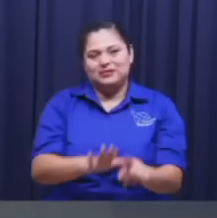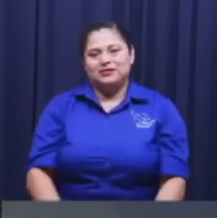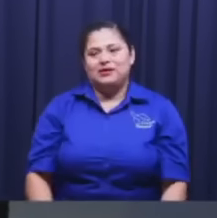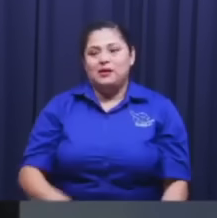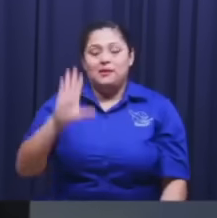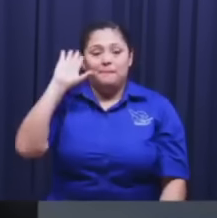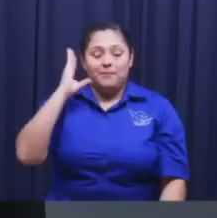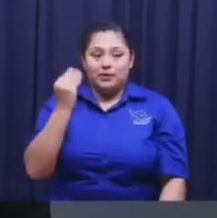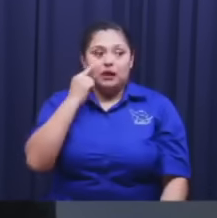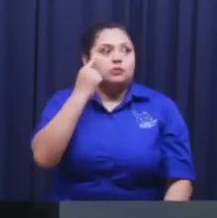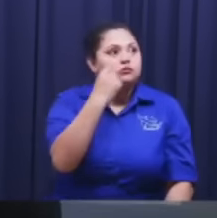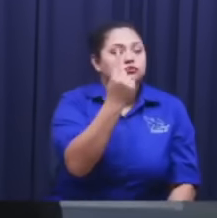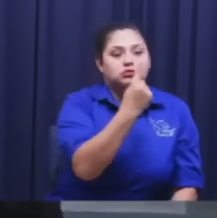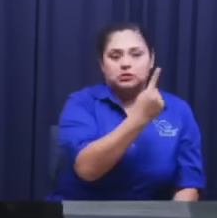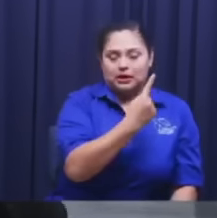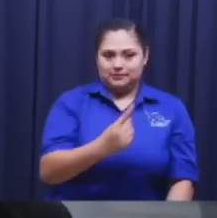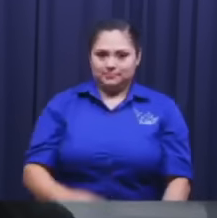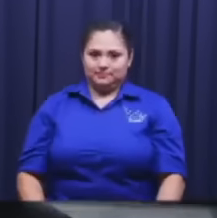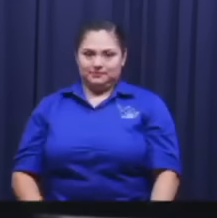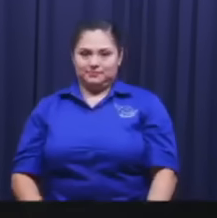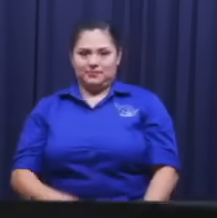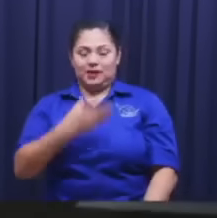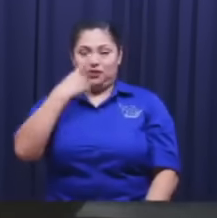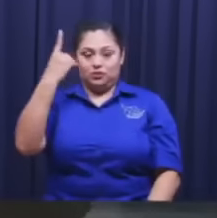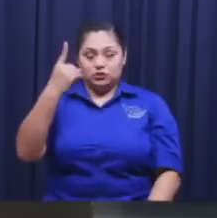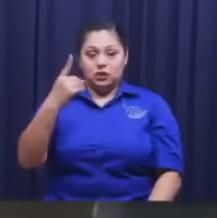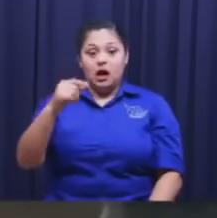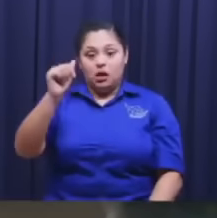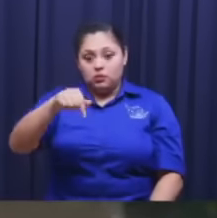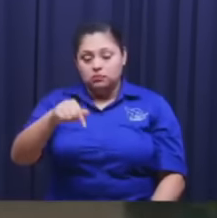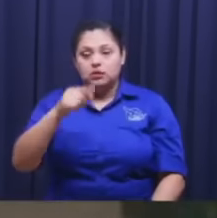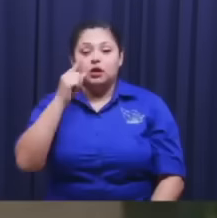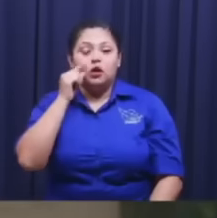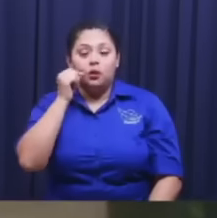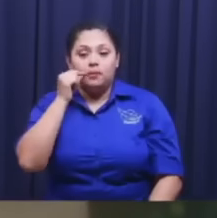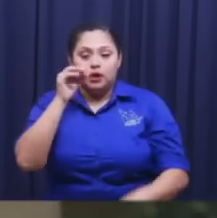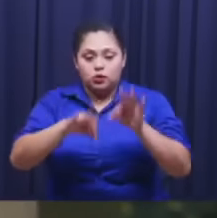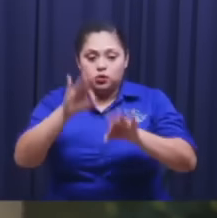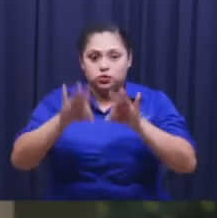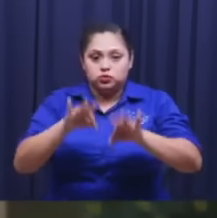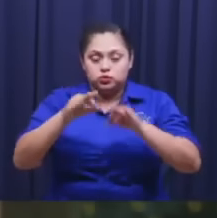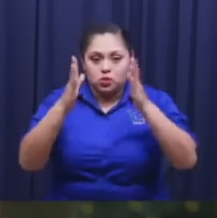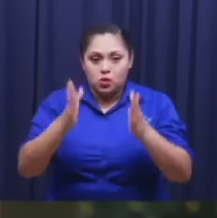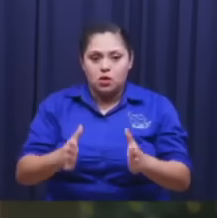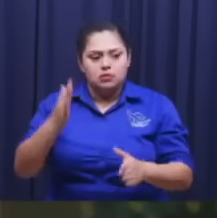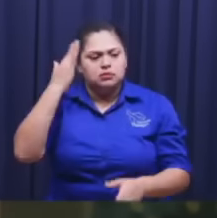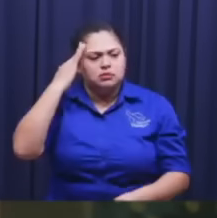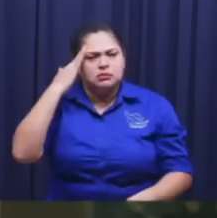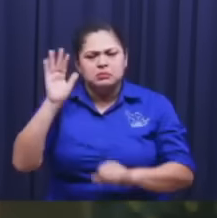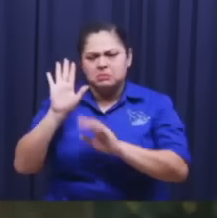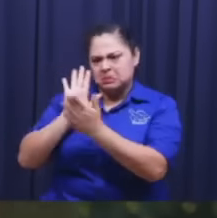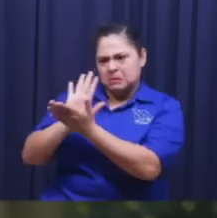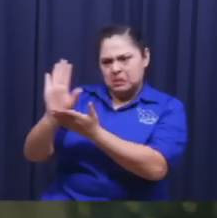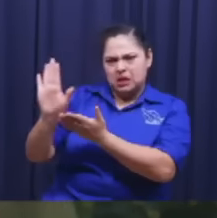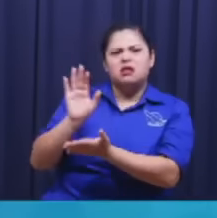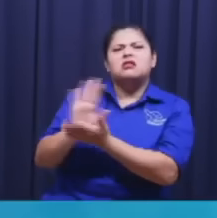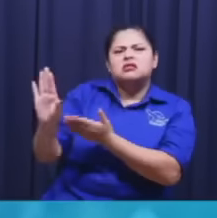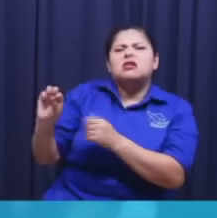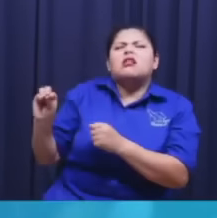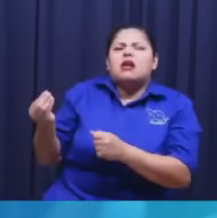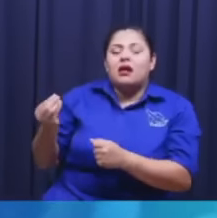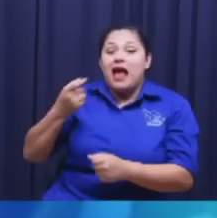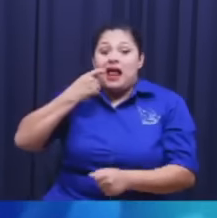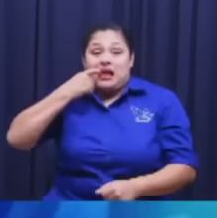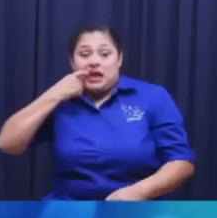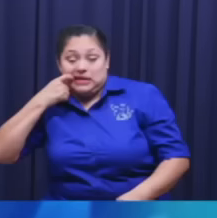si buscan y buscan, gloria a Dios. Entonces, ahora el hombre juicioso sabe resistir. ¿Resistir qué? Resistir